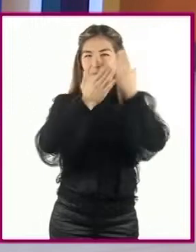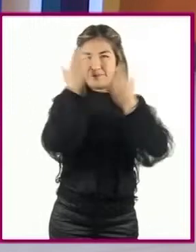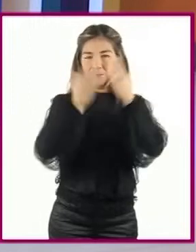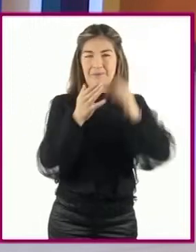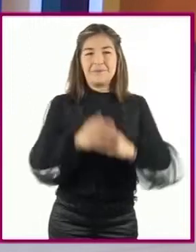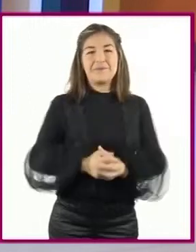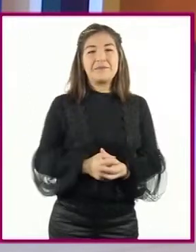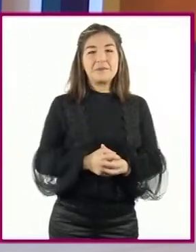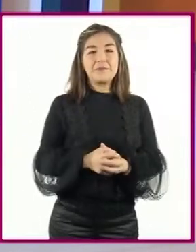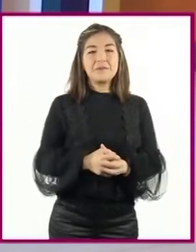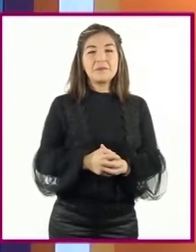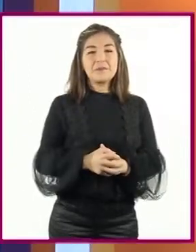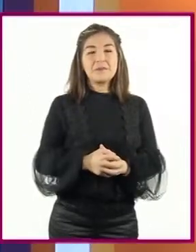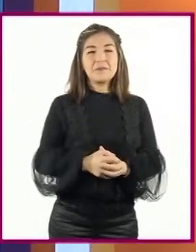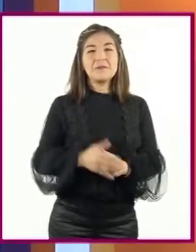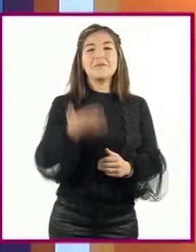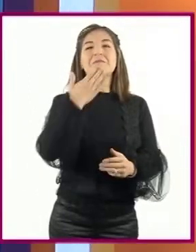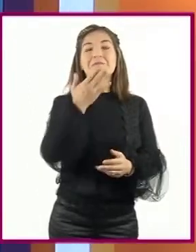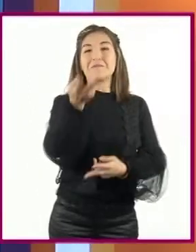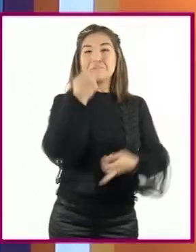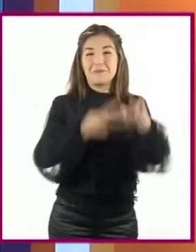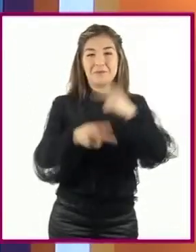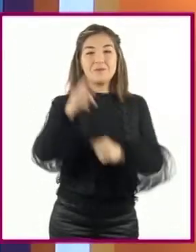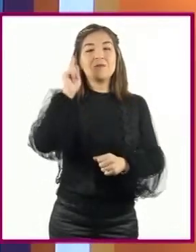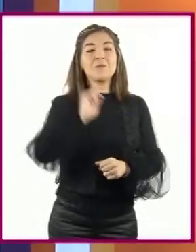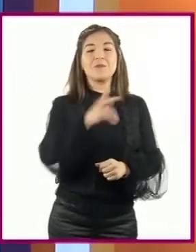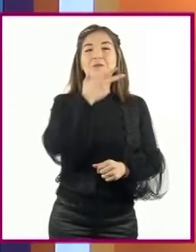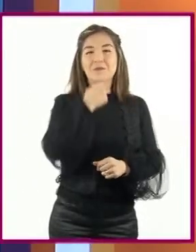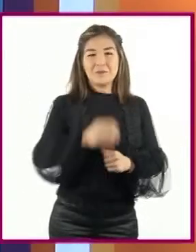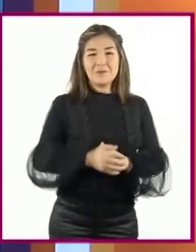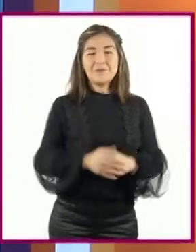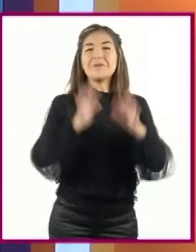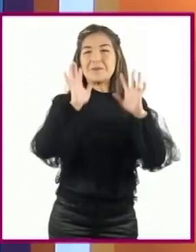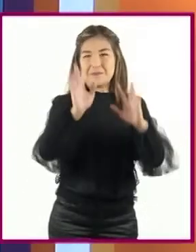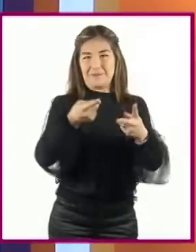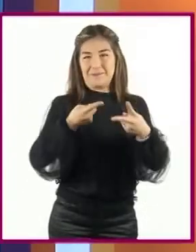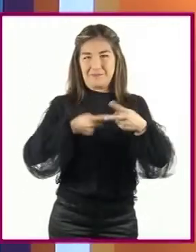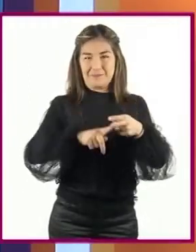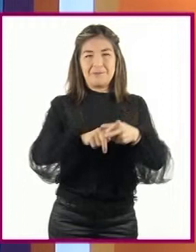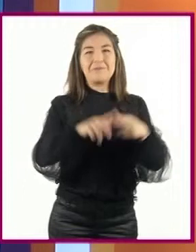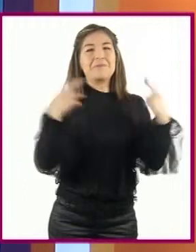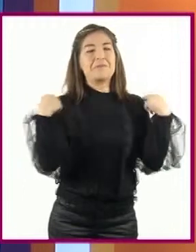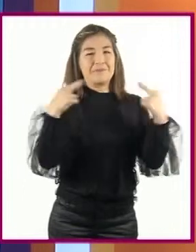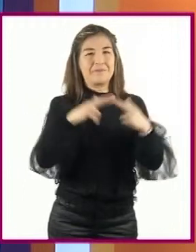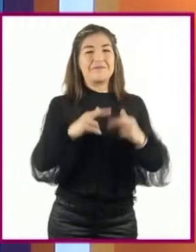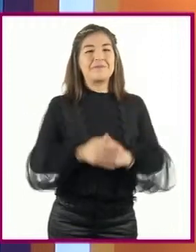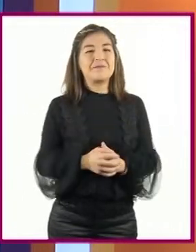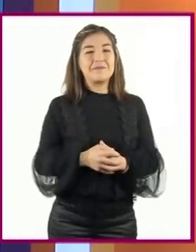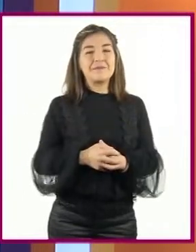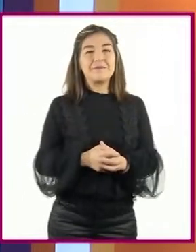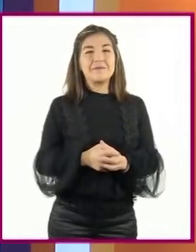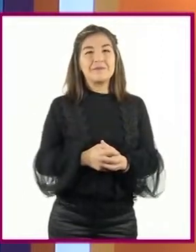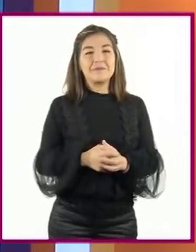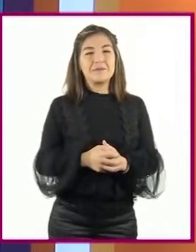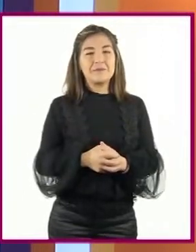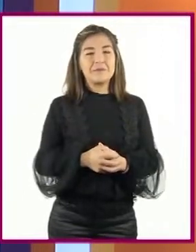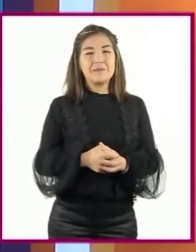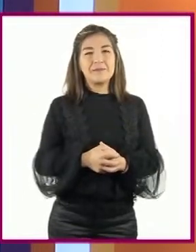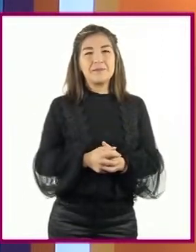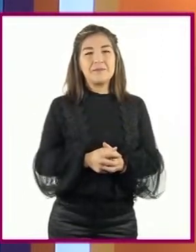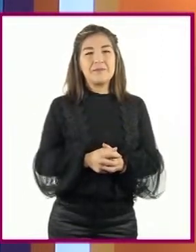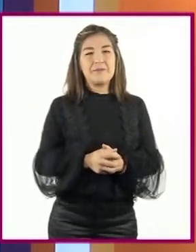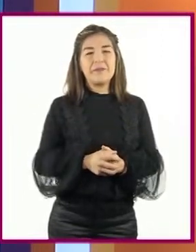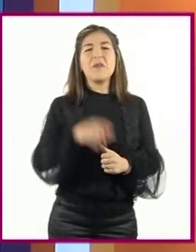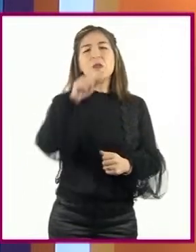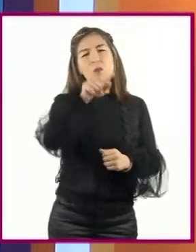sesión. Bienvenidas y bienvenidos. Comencemos, maestro Raúl. ¿Alguna ocasión ha